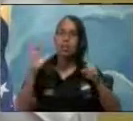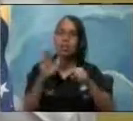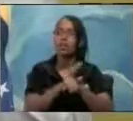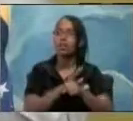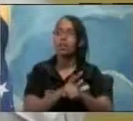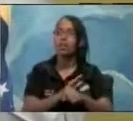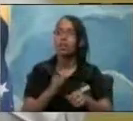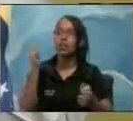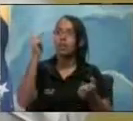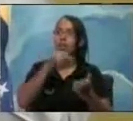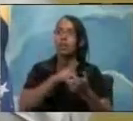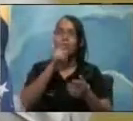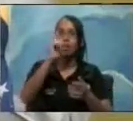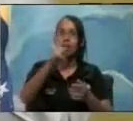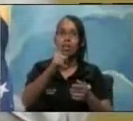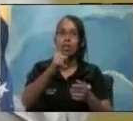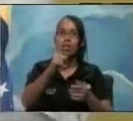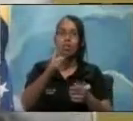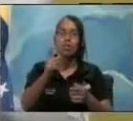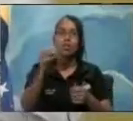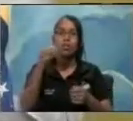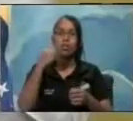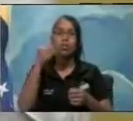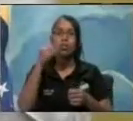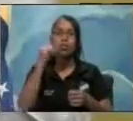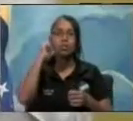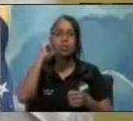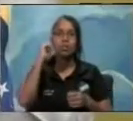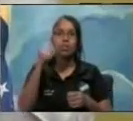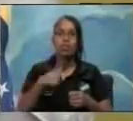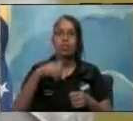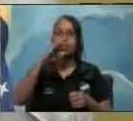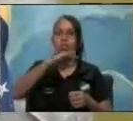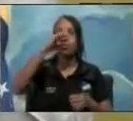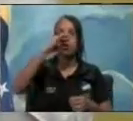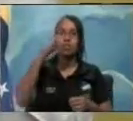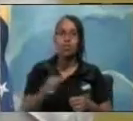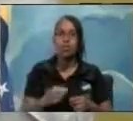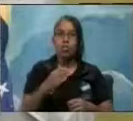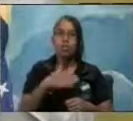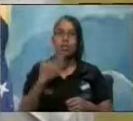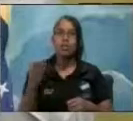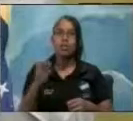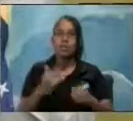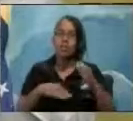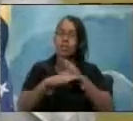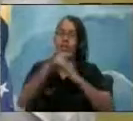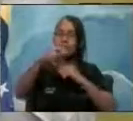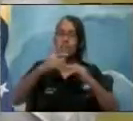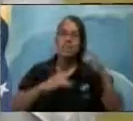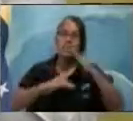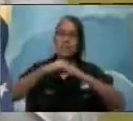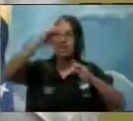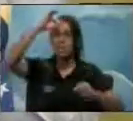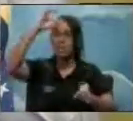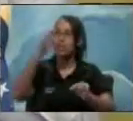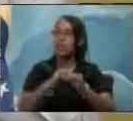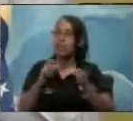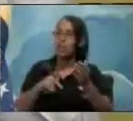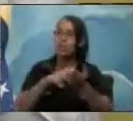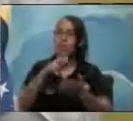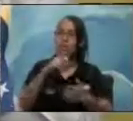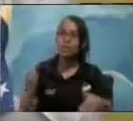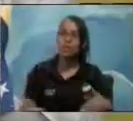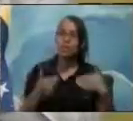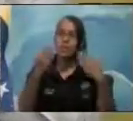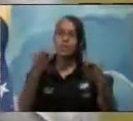la puerta del templo, una muchacha en muletas. Yo estoy seguro que ella se va de aquí llena de fe, caminando tranquilo. Va a levantar su